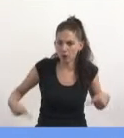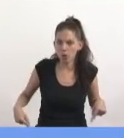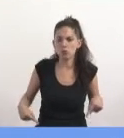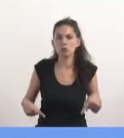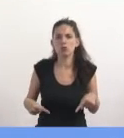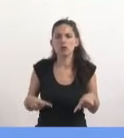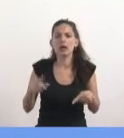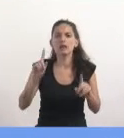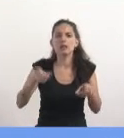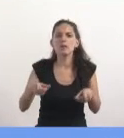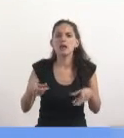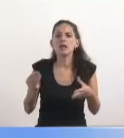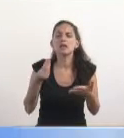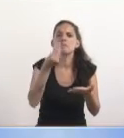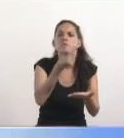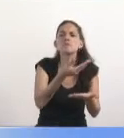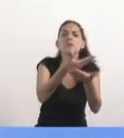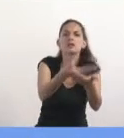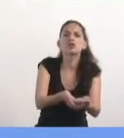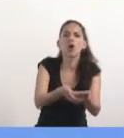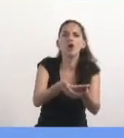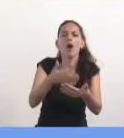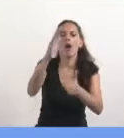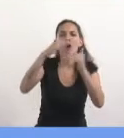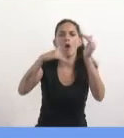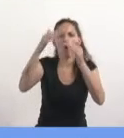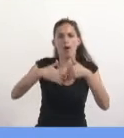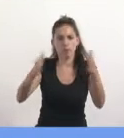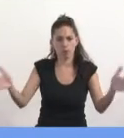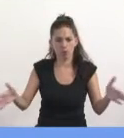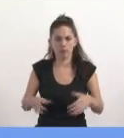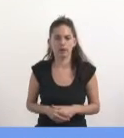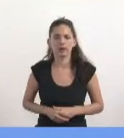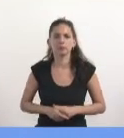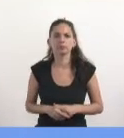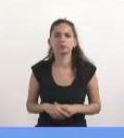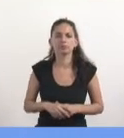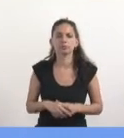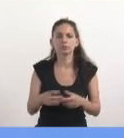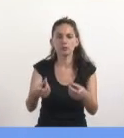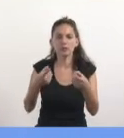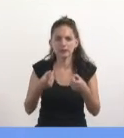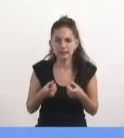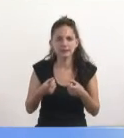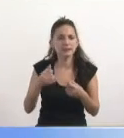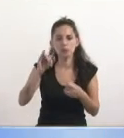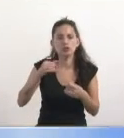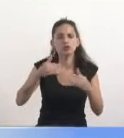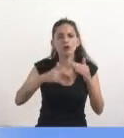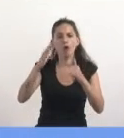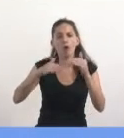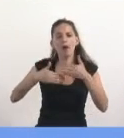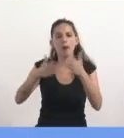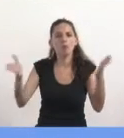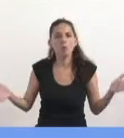también una inversión en obra pública. Estaba paralizada y en muchos aspectos pseudo privatizada. Necesitamos la obra pública dinamizar la economía,